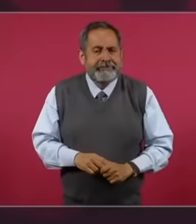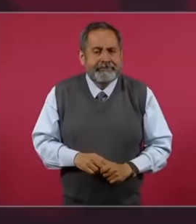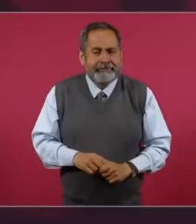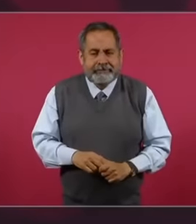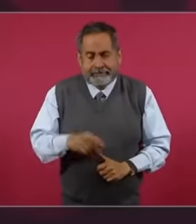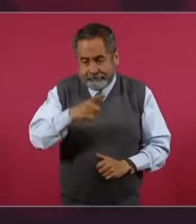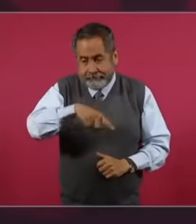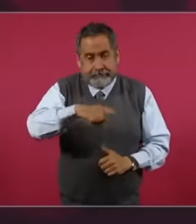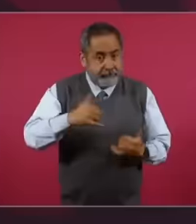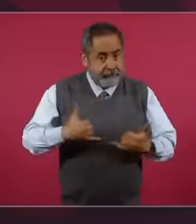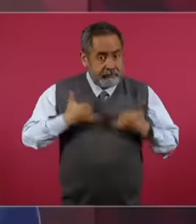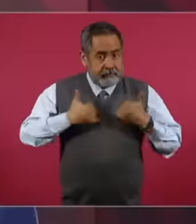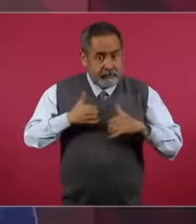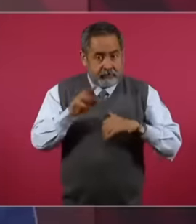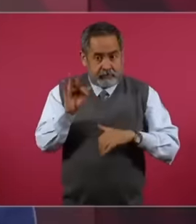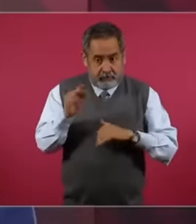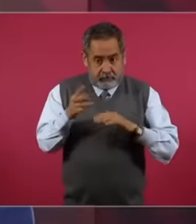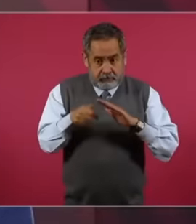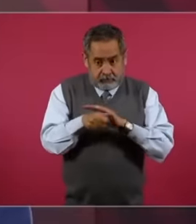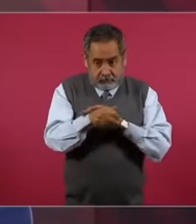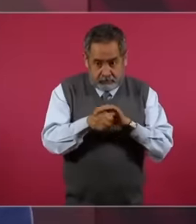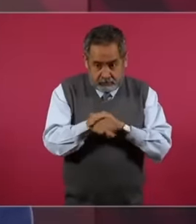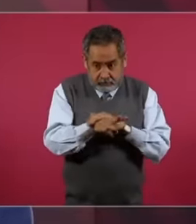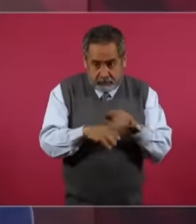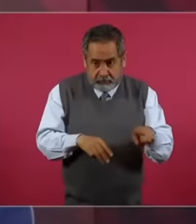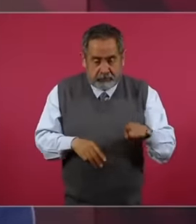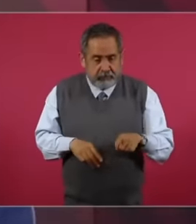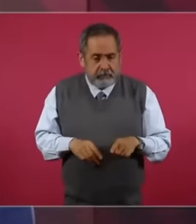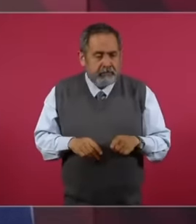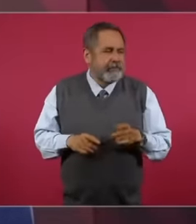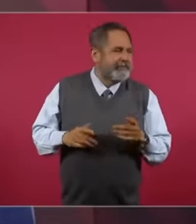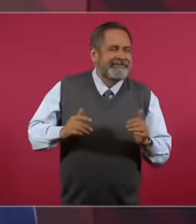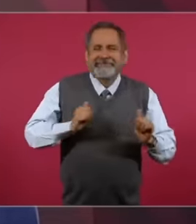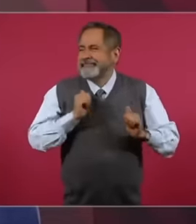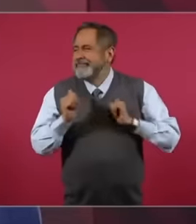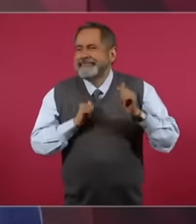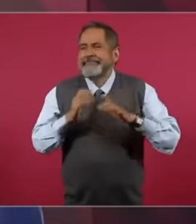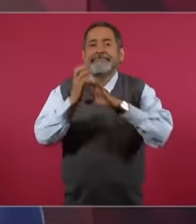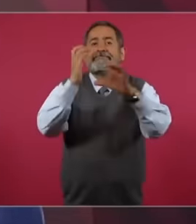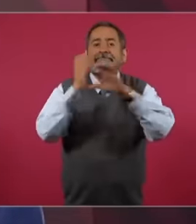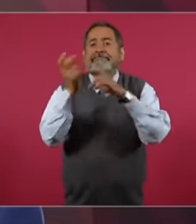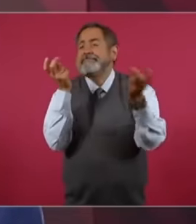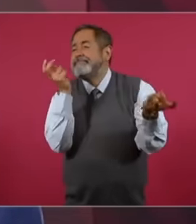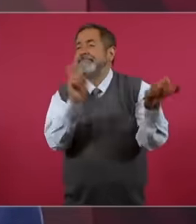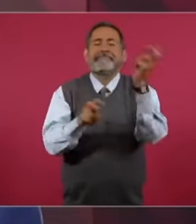los muchachos, al tomar uno de esos camiones,